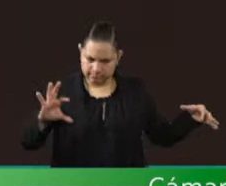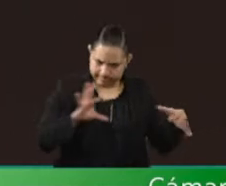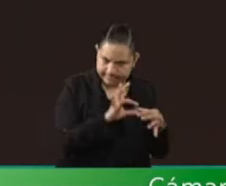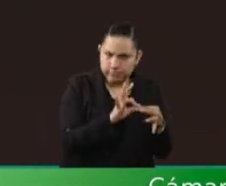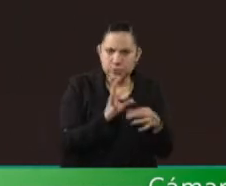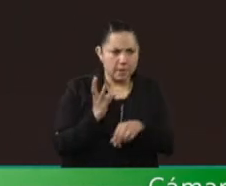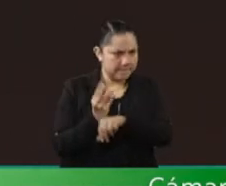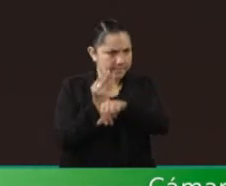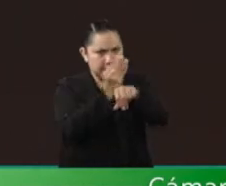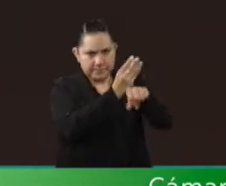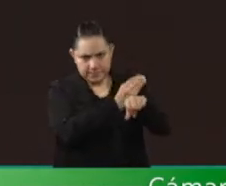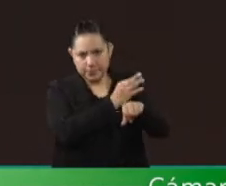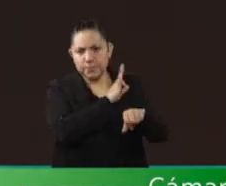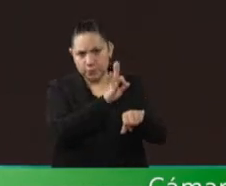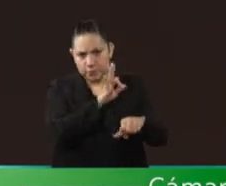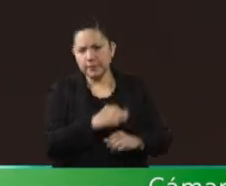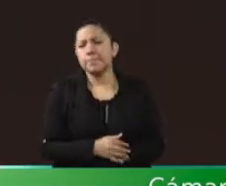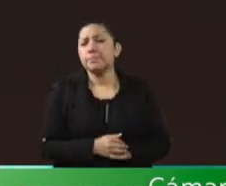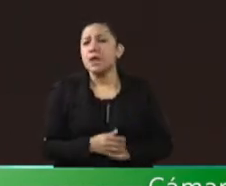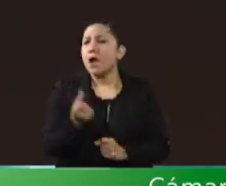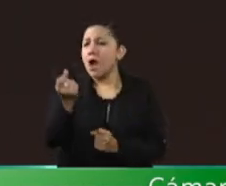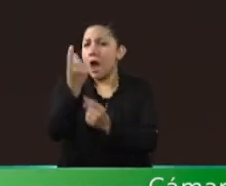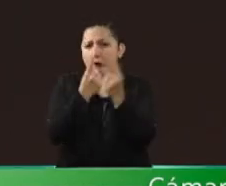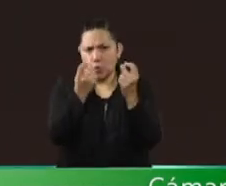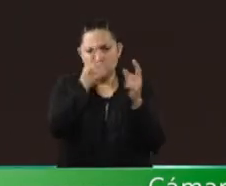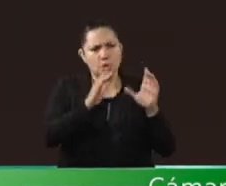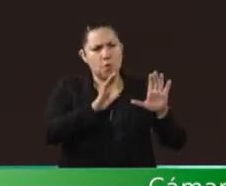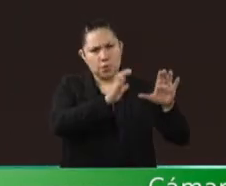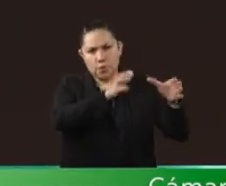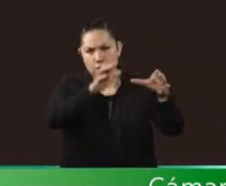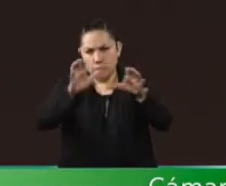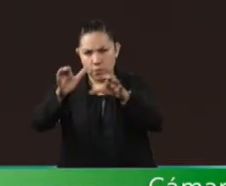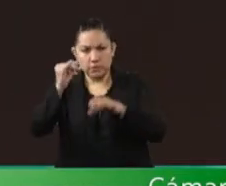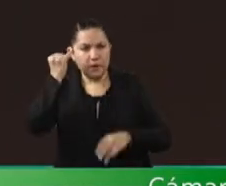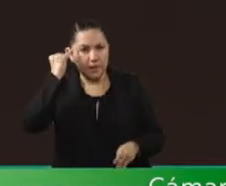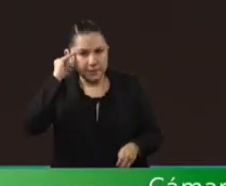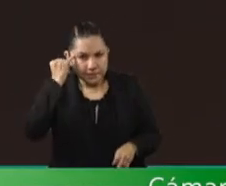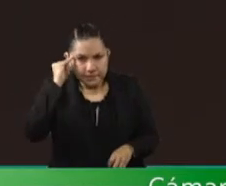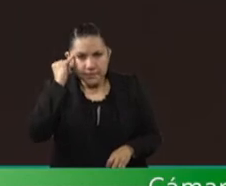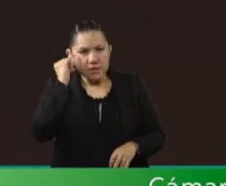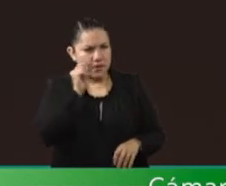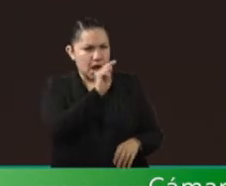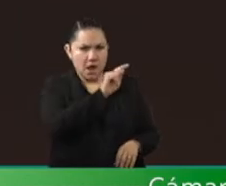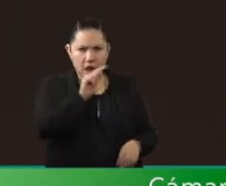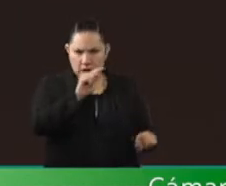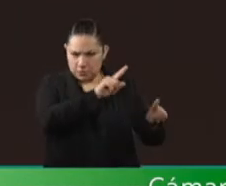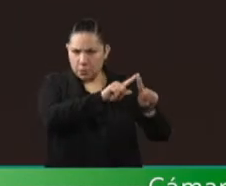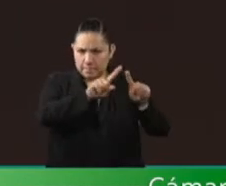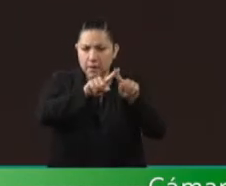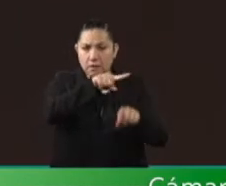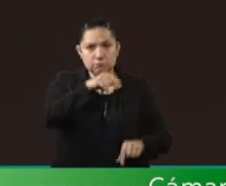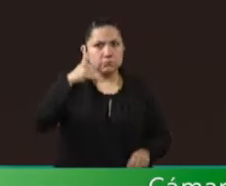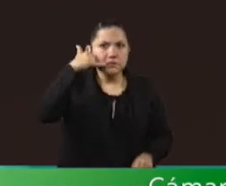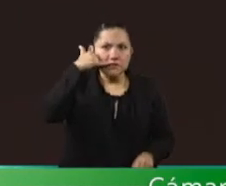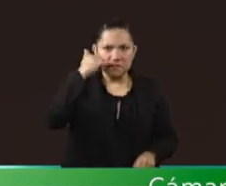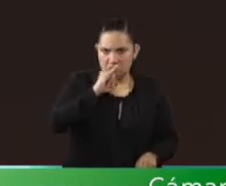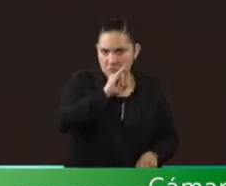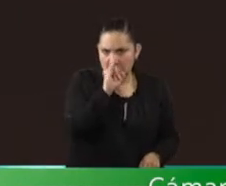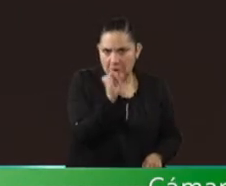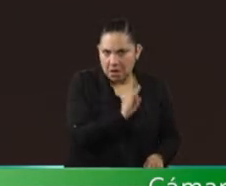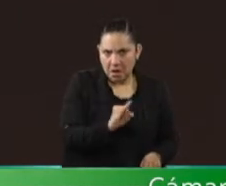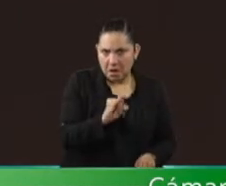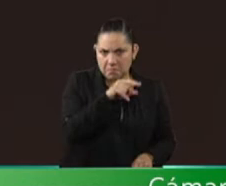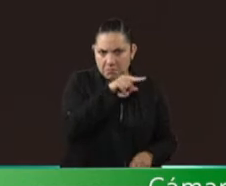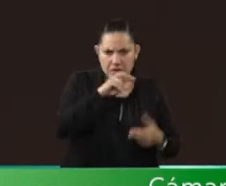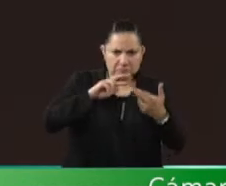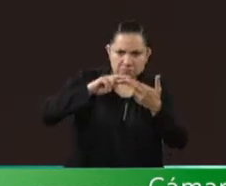e indígenas que nunca han contado con el servicio de telefonía residencial, el servicio de internet es ofrecido